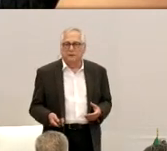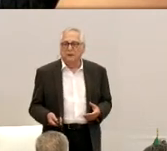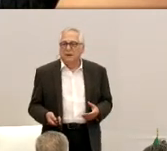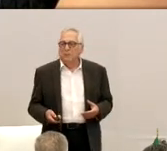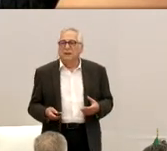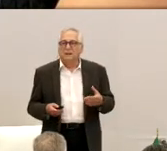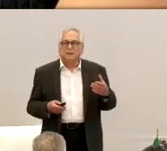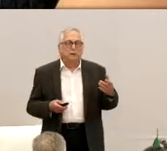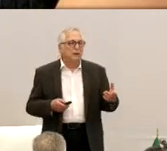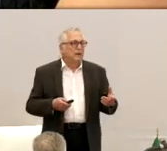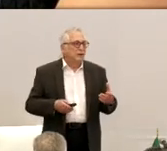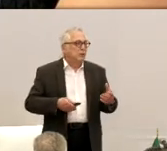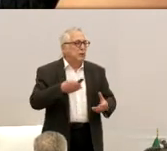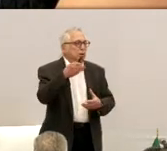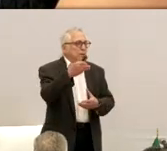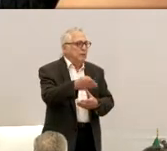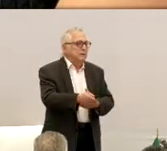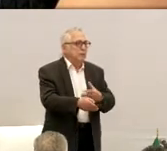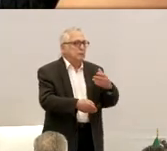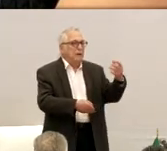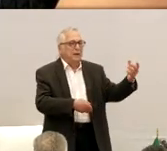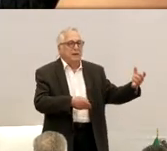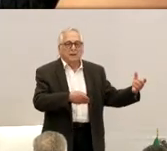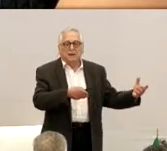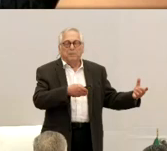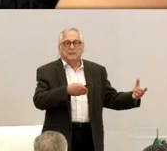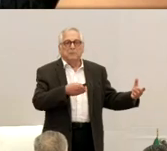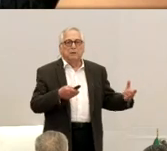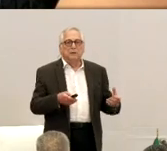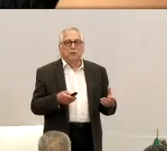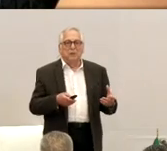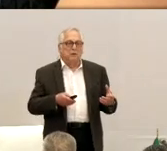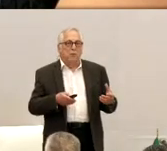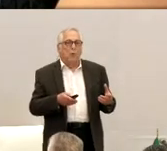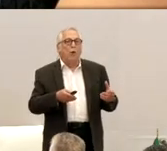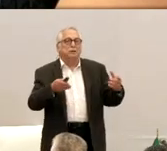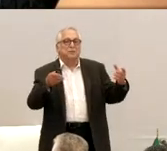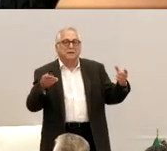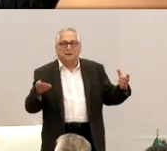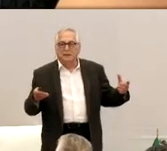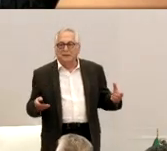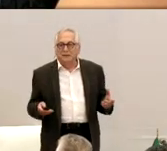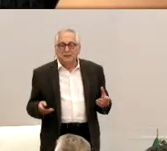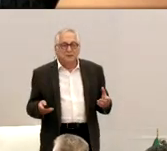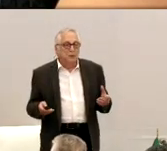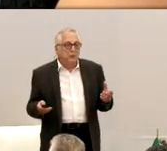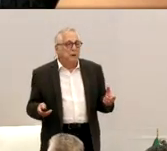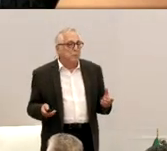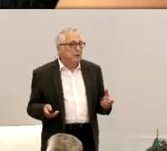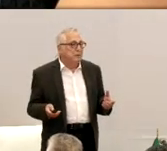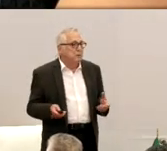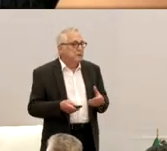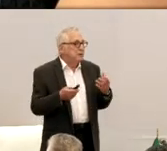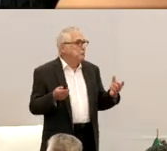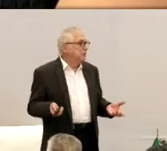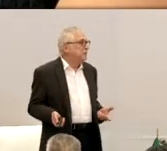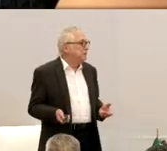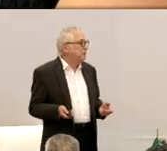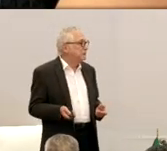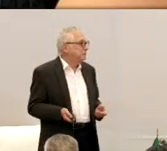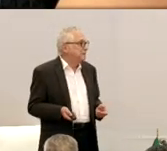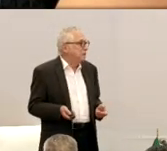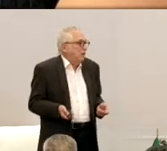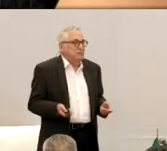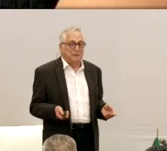mundo físico, porque está lleno de códigos, de influencias culturales. Pensemos que en Wall Street, si no hubieran humanos, no tiene ningún